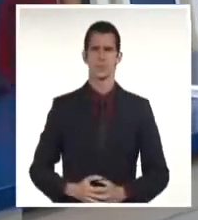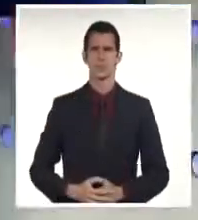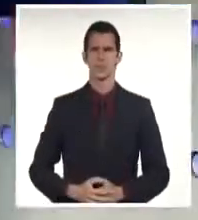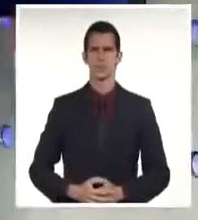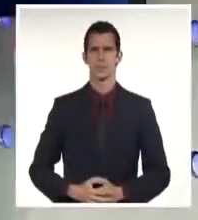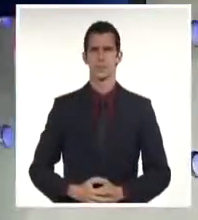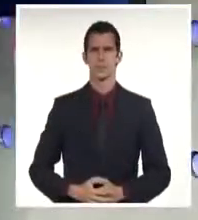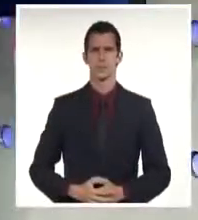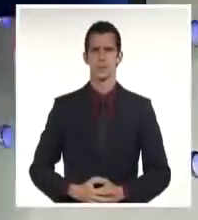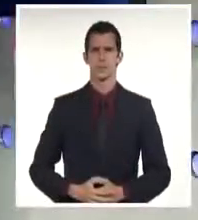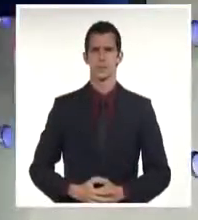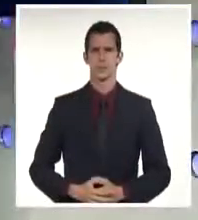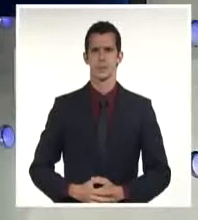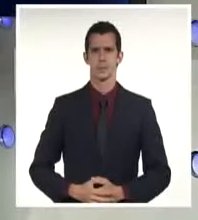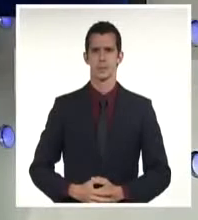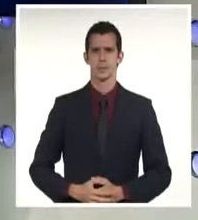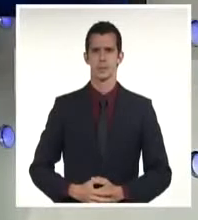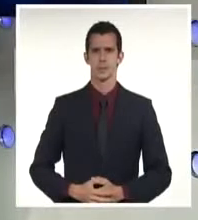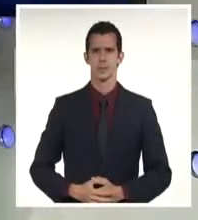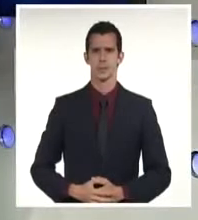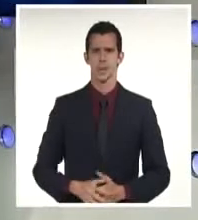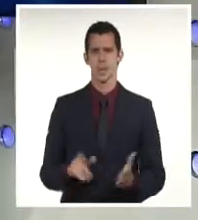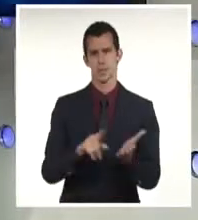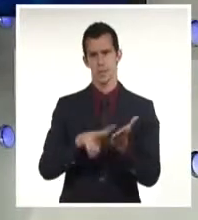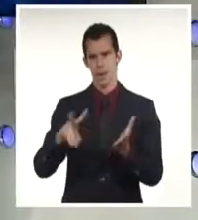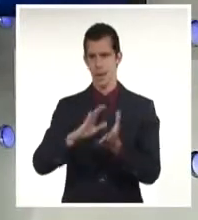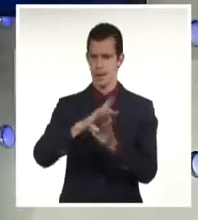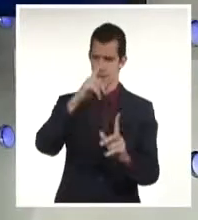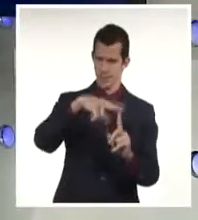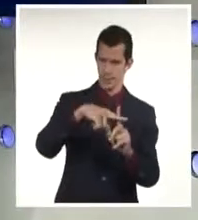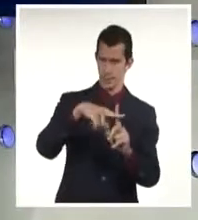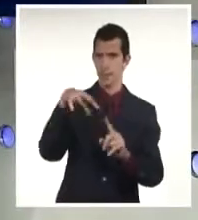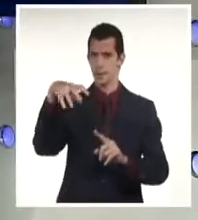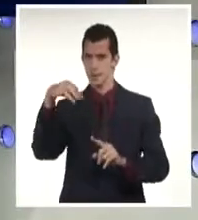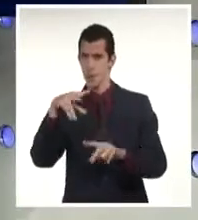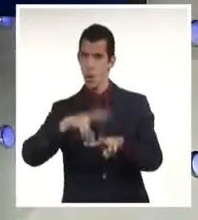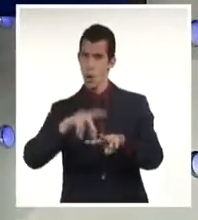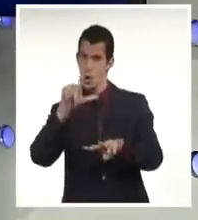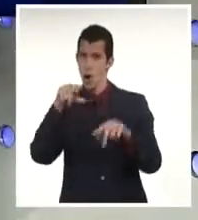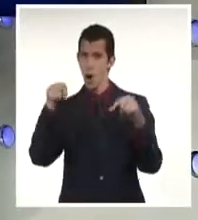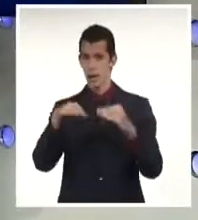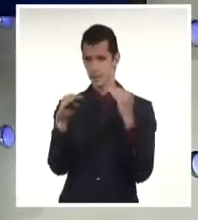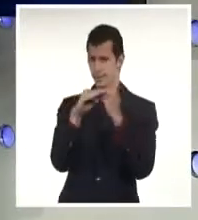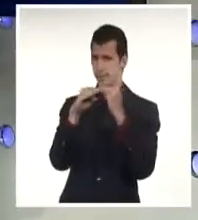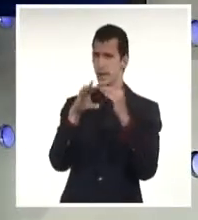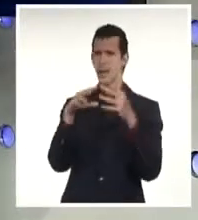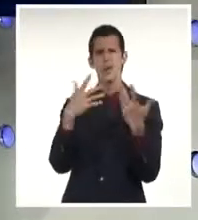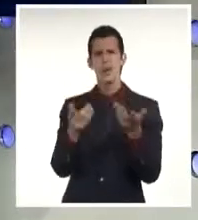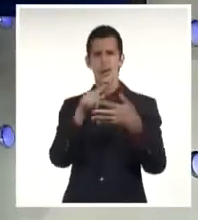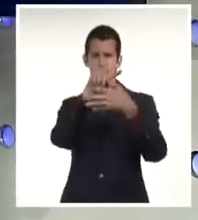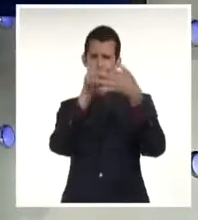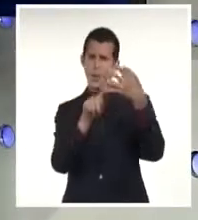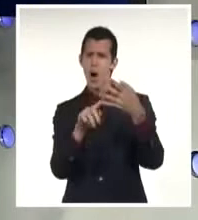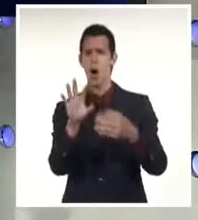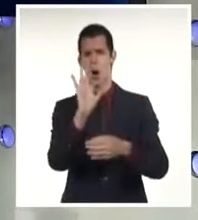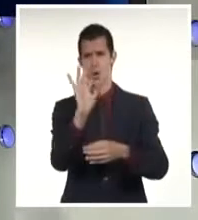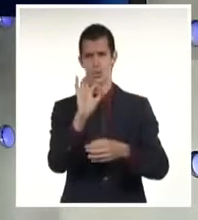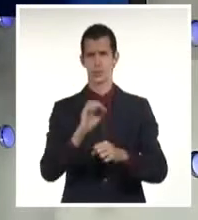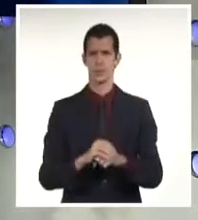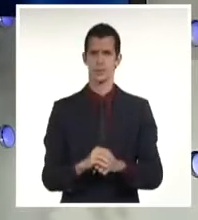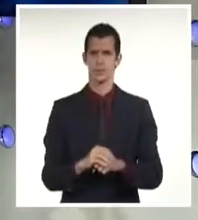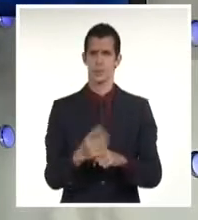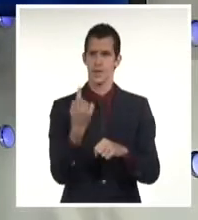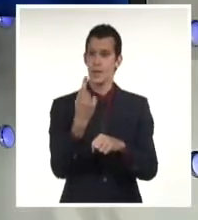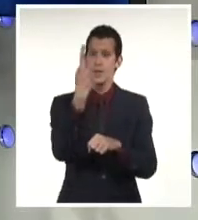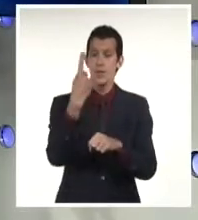Cubana. Y Matanzas, Pinas del Río y Holguín están hoy igualados en la octava plaza de la Serie Nacional de Béisbol y a solo un juego